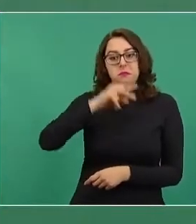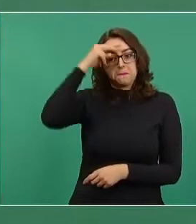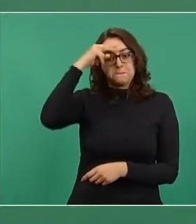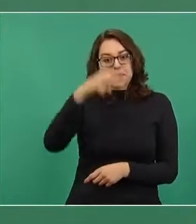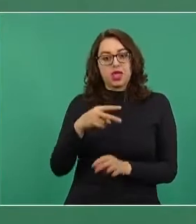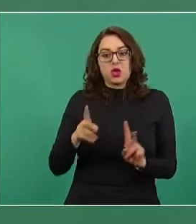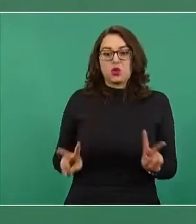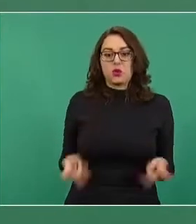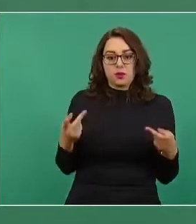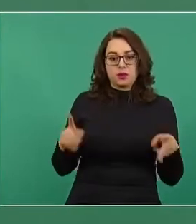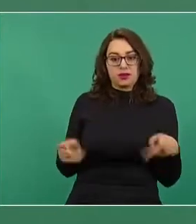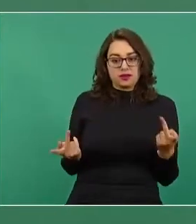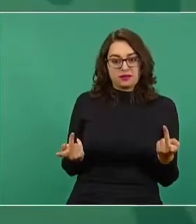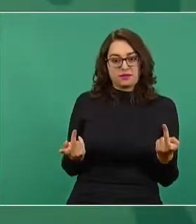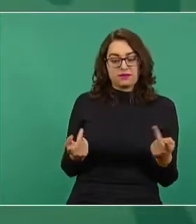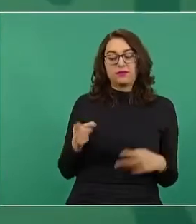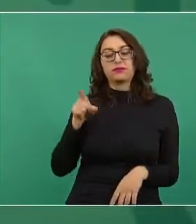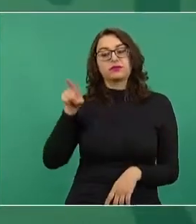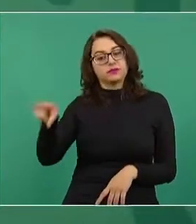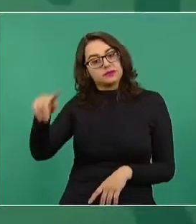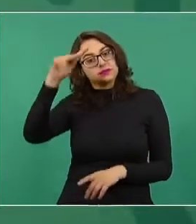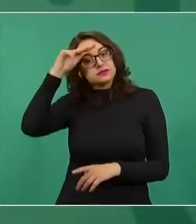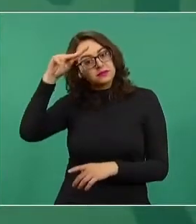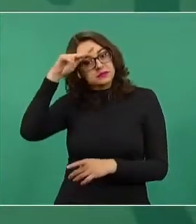barato al Perú,